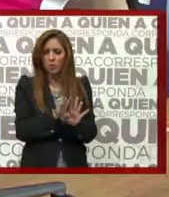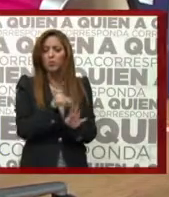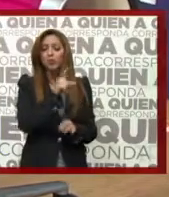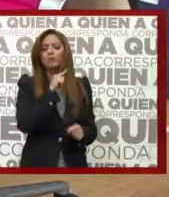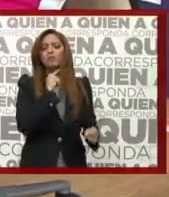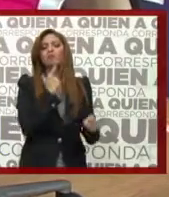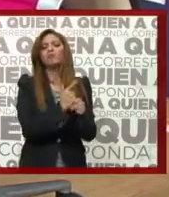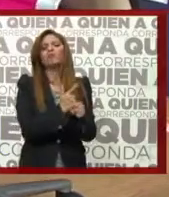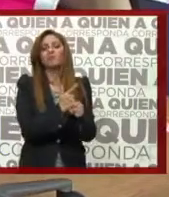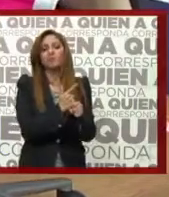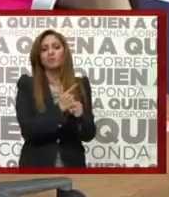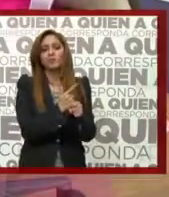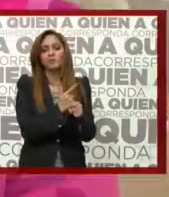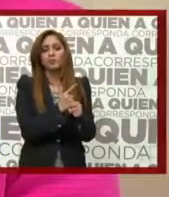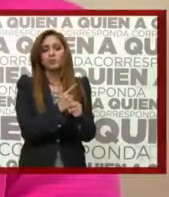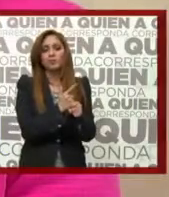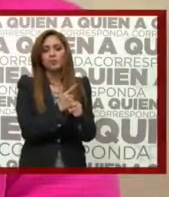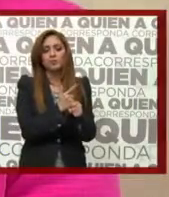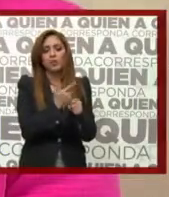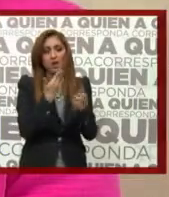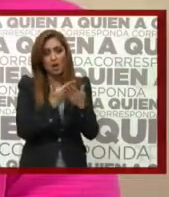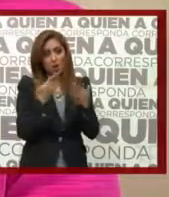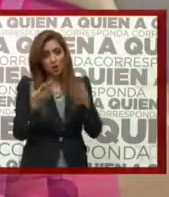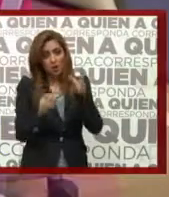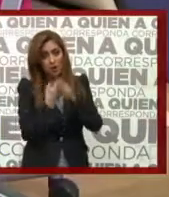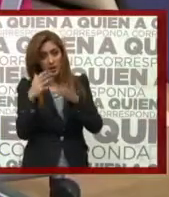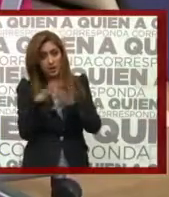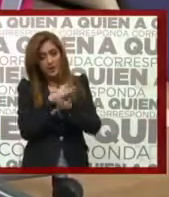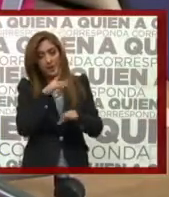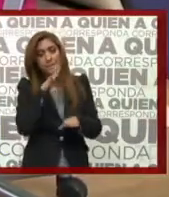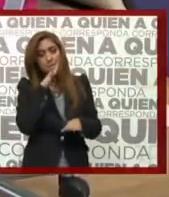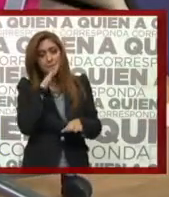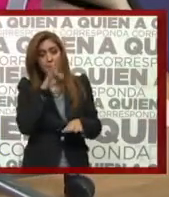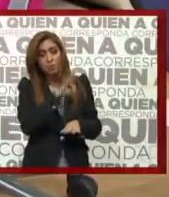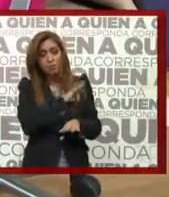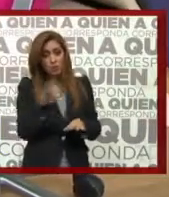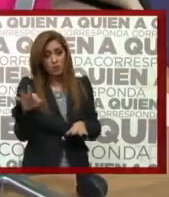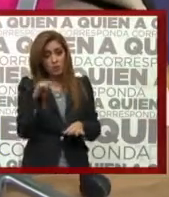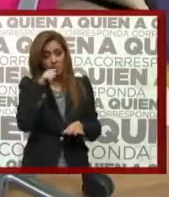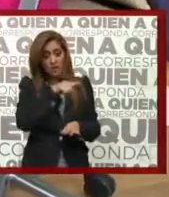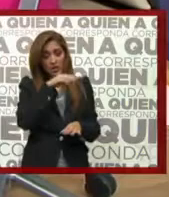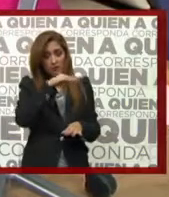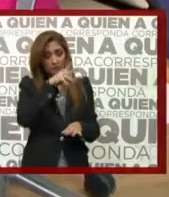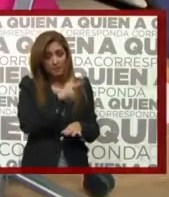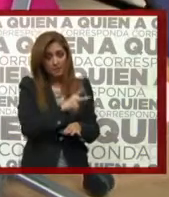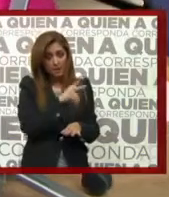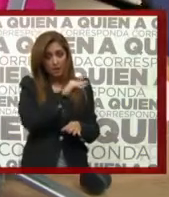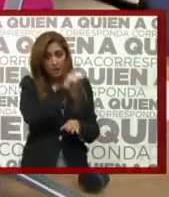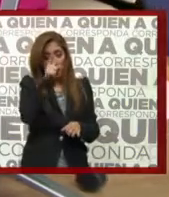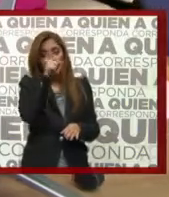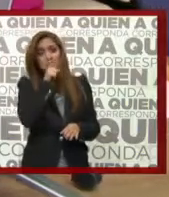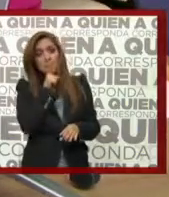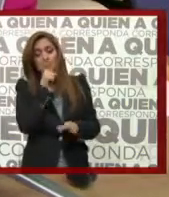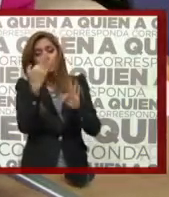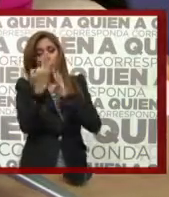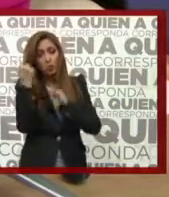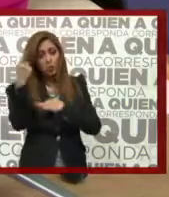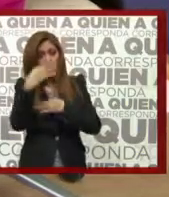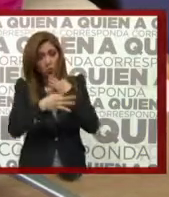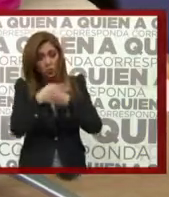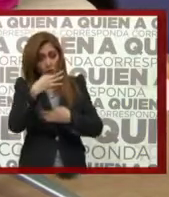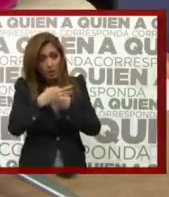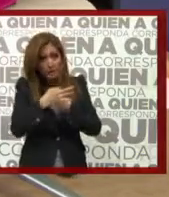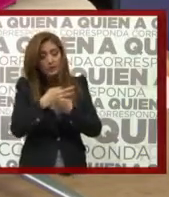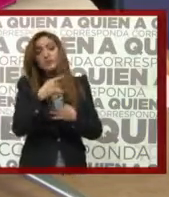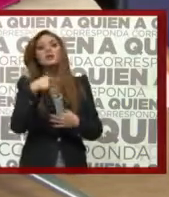eso. Ahí, hoy con estos cambios, la madre se puede cambiar, tú puedes mandar al Ministerio Público y la mamá está mintiendo. Sí, dice mentiras, claro que sí. Y